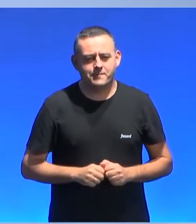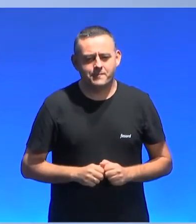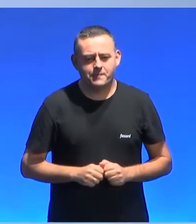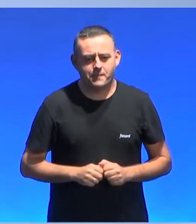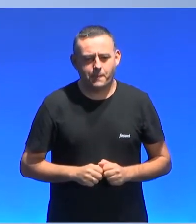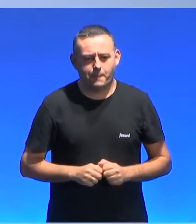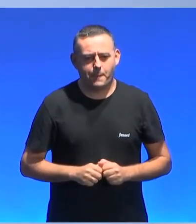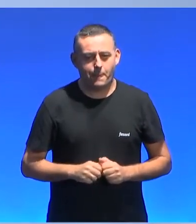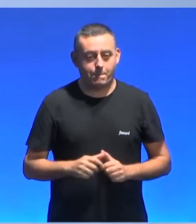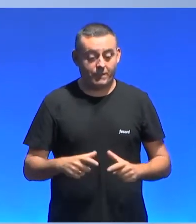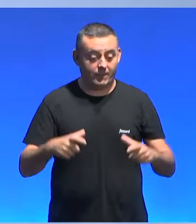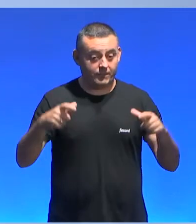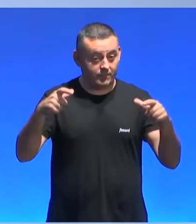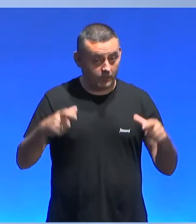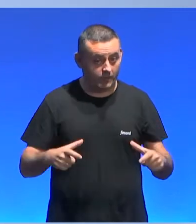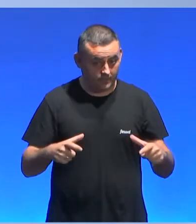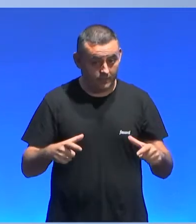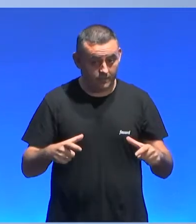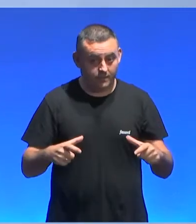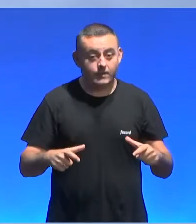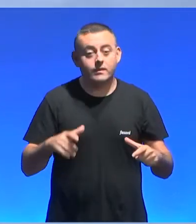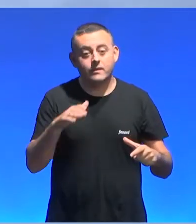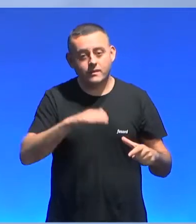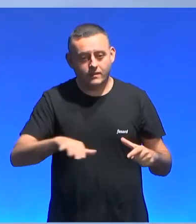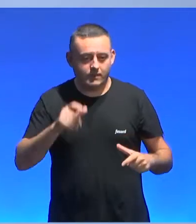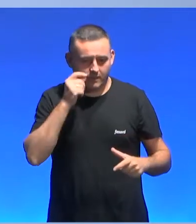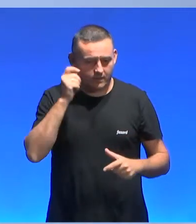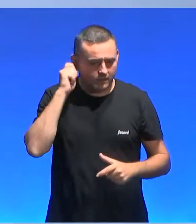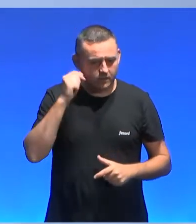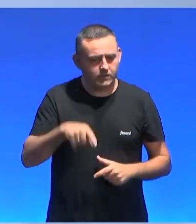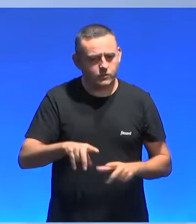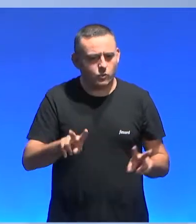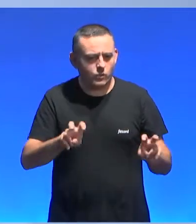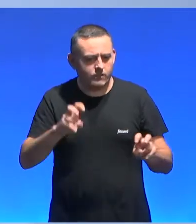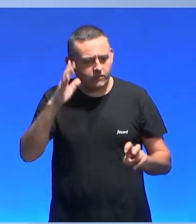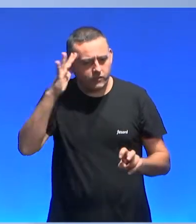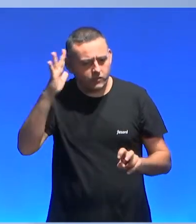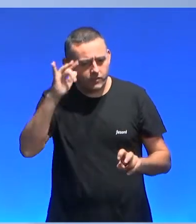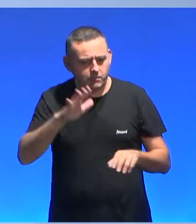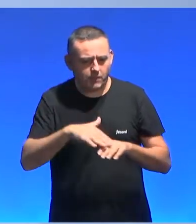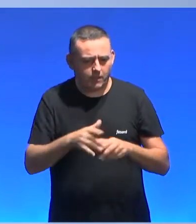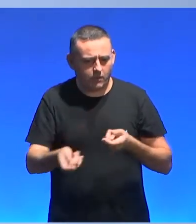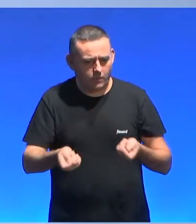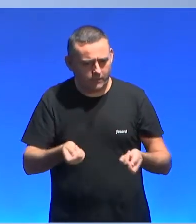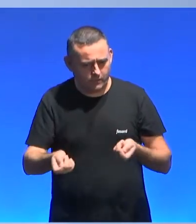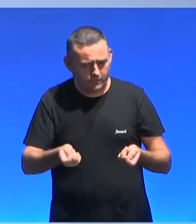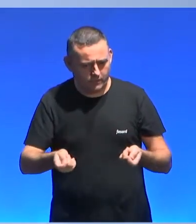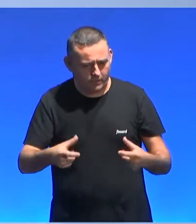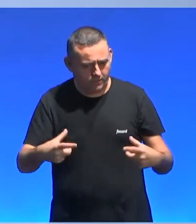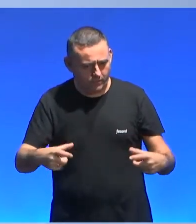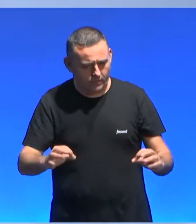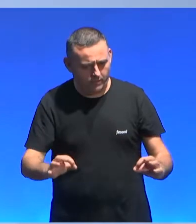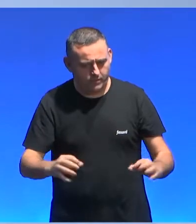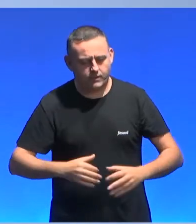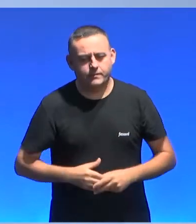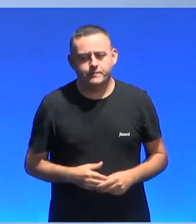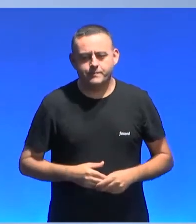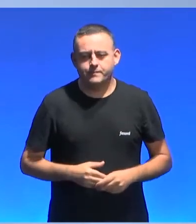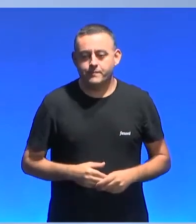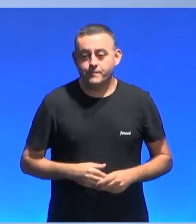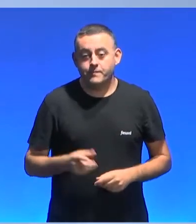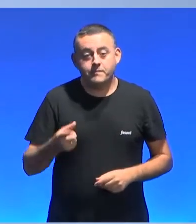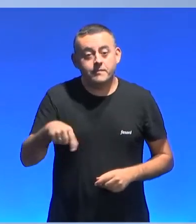es La ciudad de las niñas y de los niños, una nueva filosofía de gobierno de la ciudad. Y si queréis